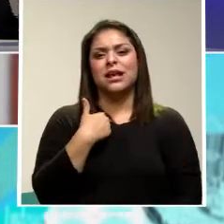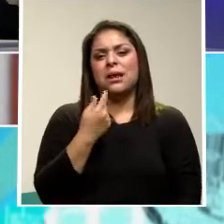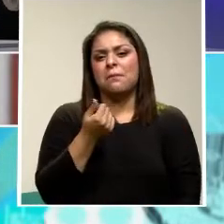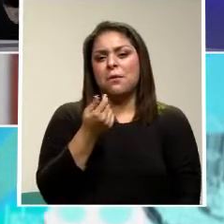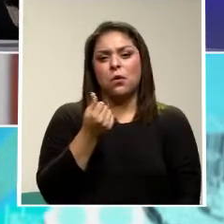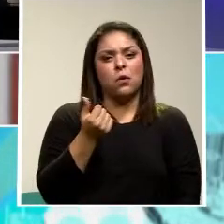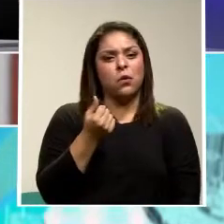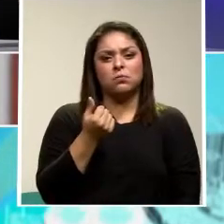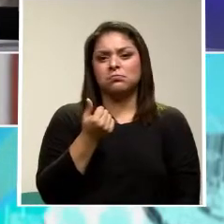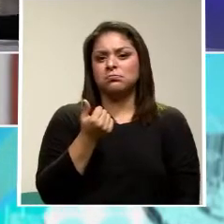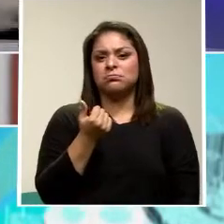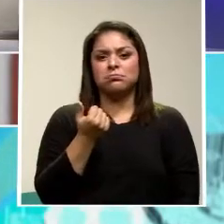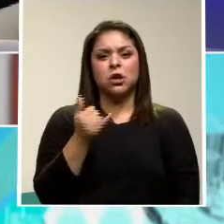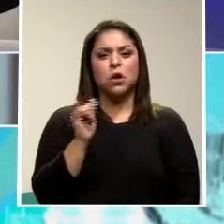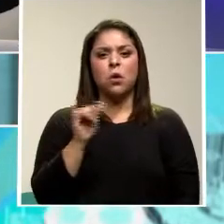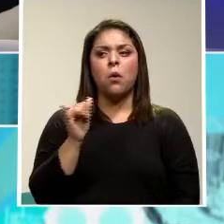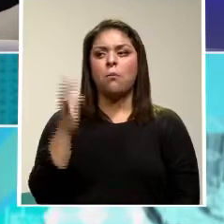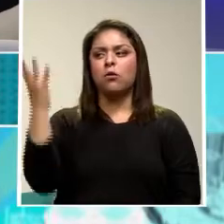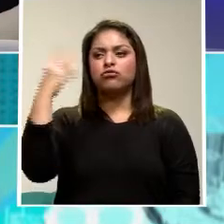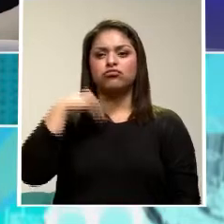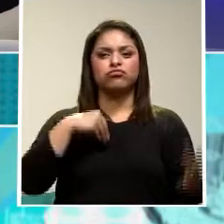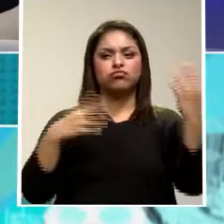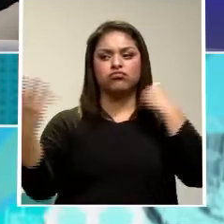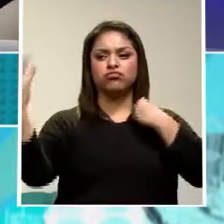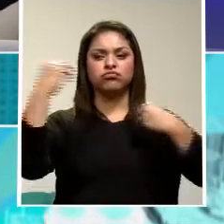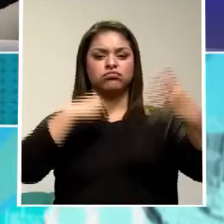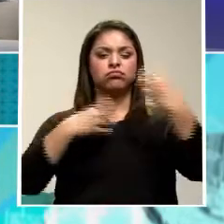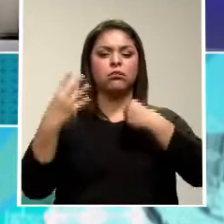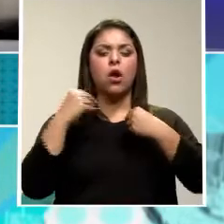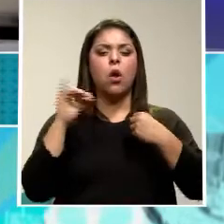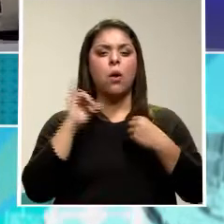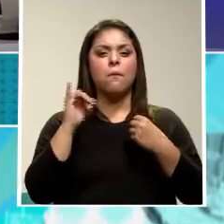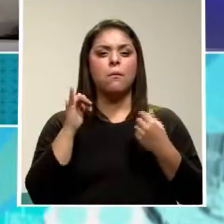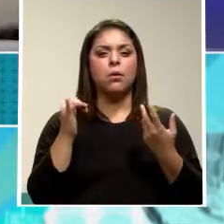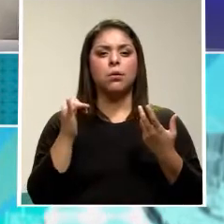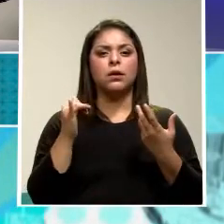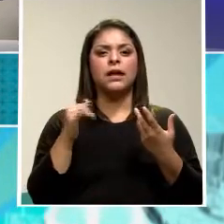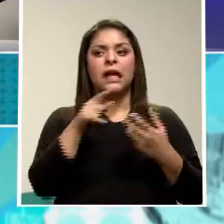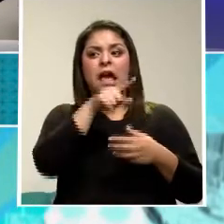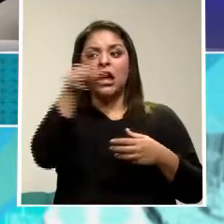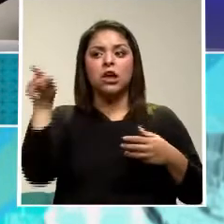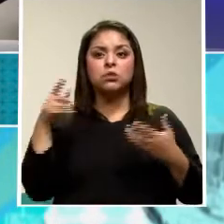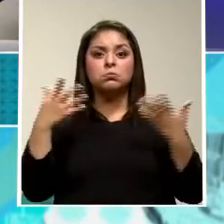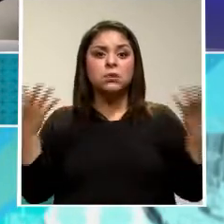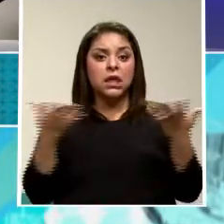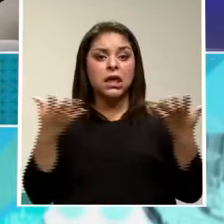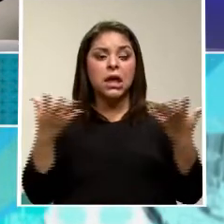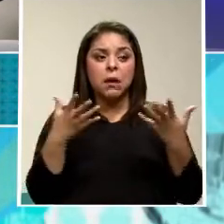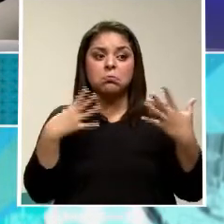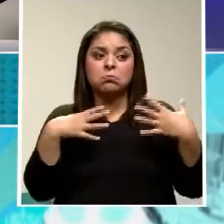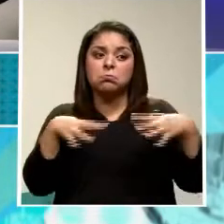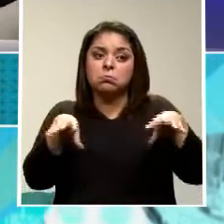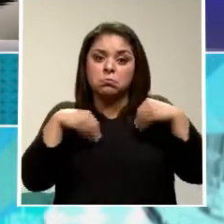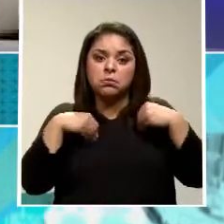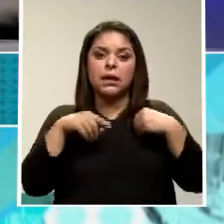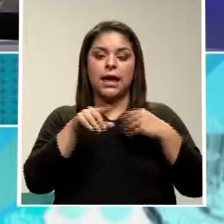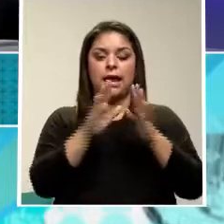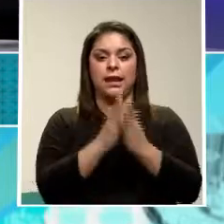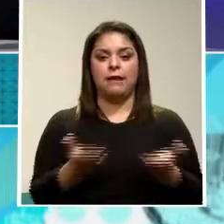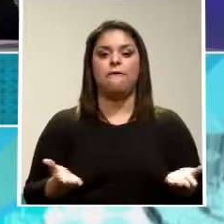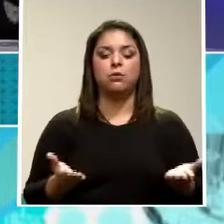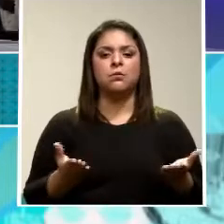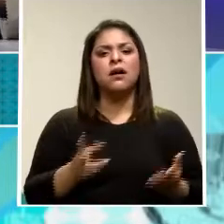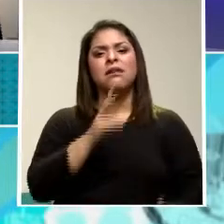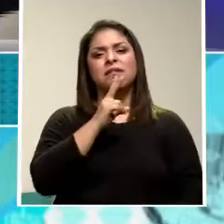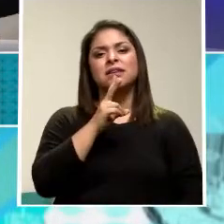poco retroalimentación, feedback acerca de la recepción que puede tener ese libro. Es verdad que